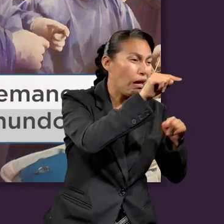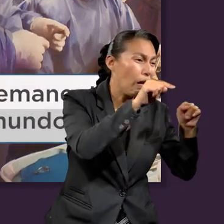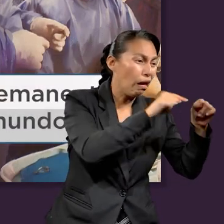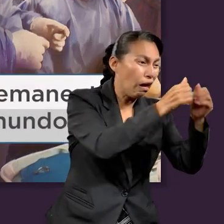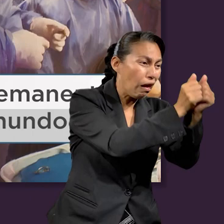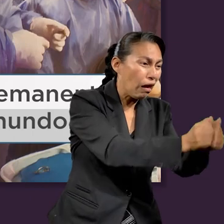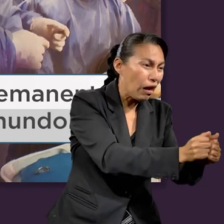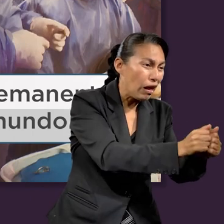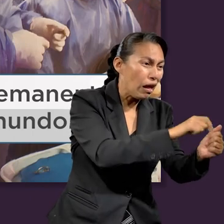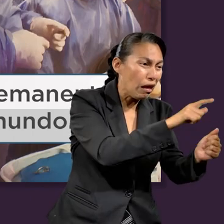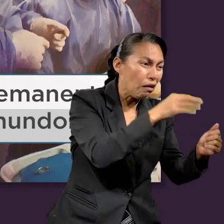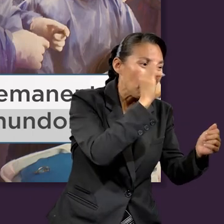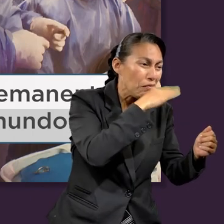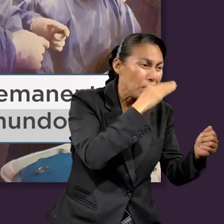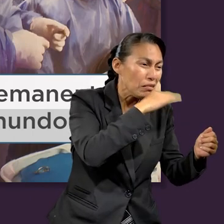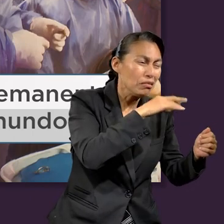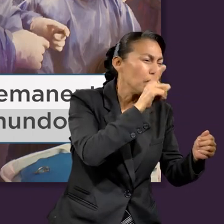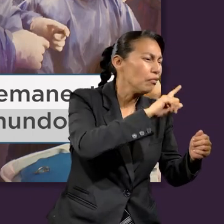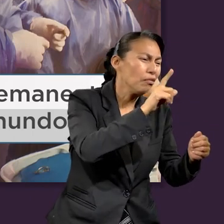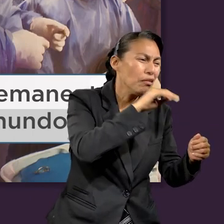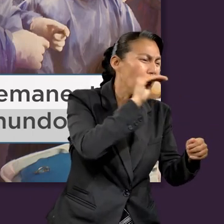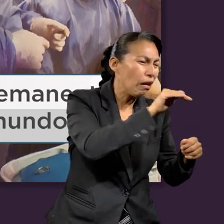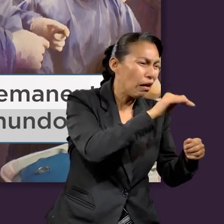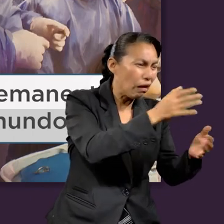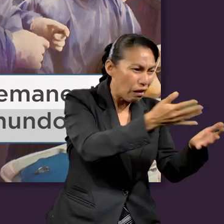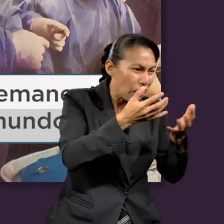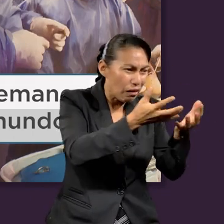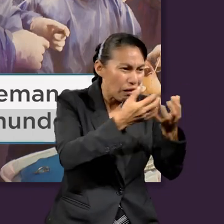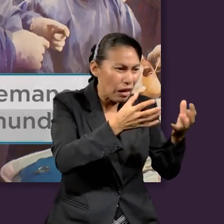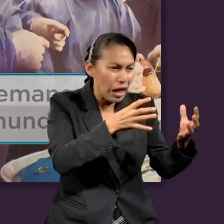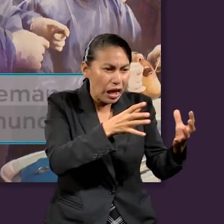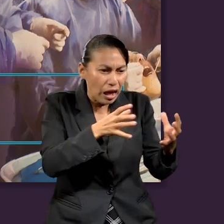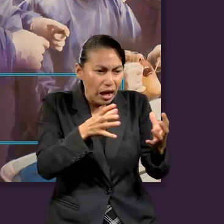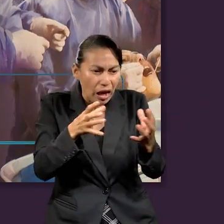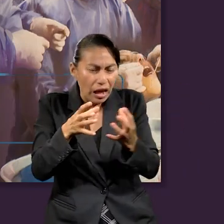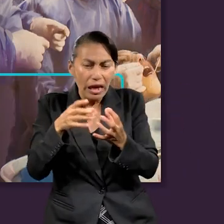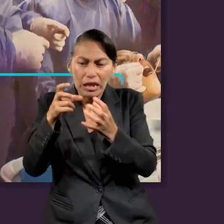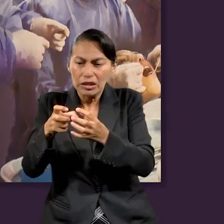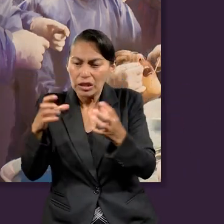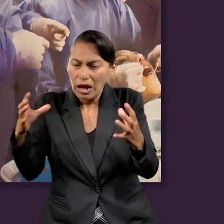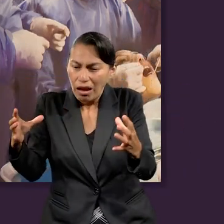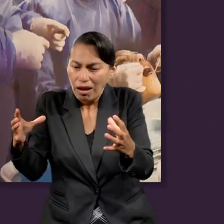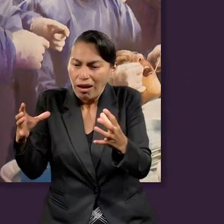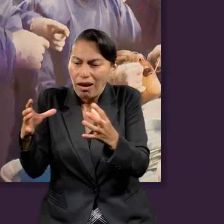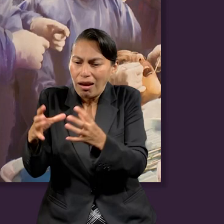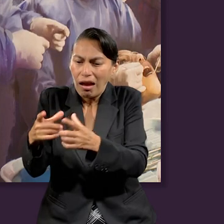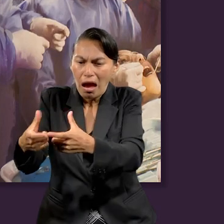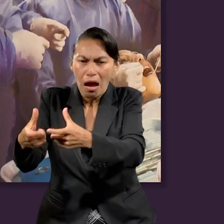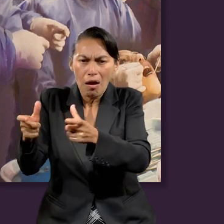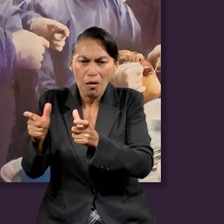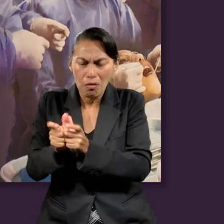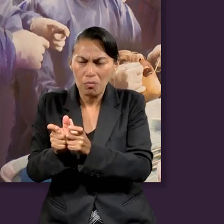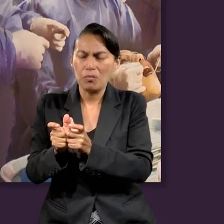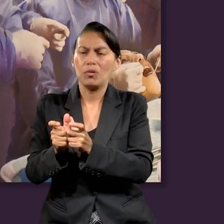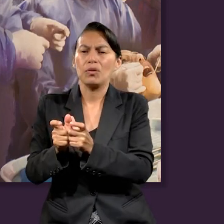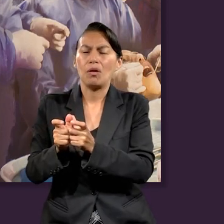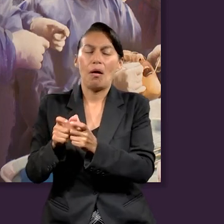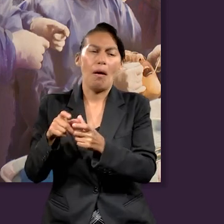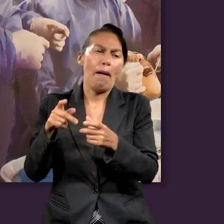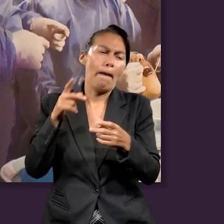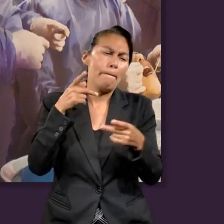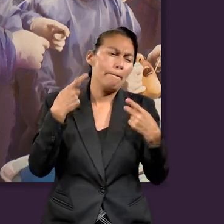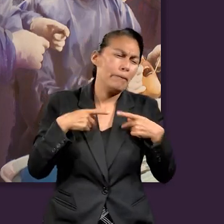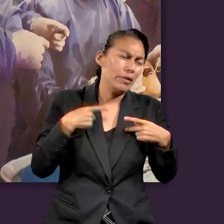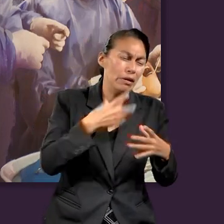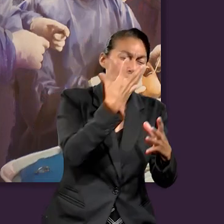en ese sistema corrupto. Y es ahí donde entra lo que es el pueblo remanente. Remanente tiene definiciones